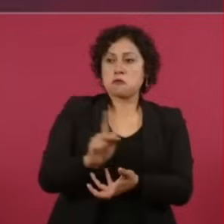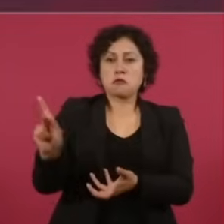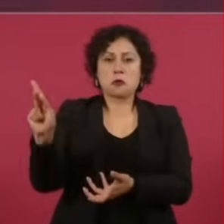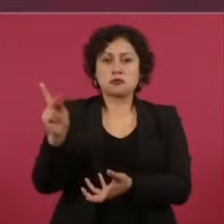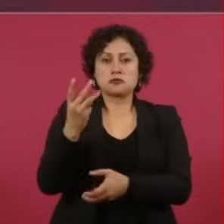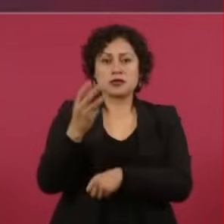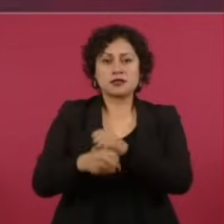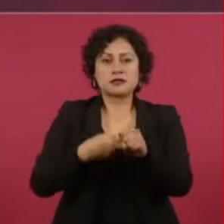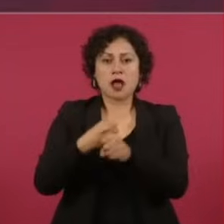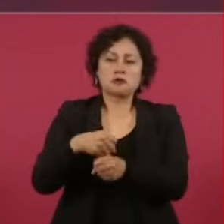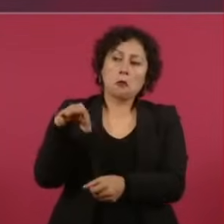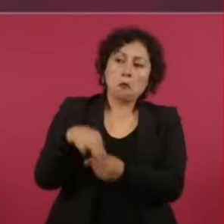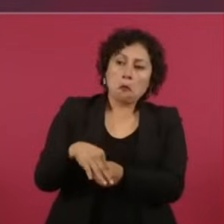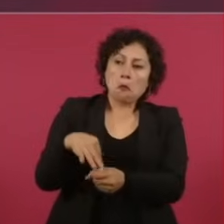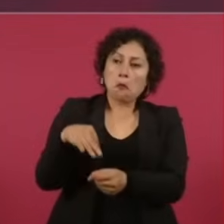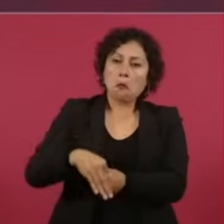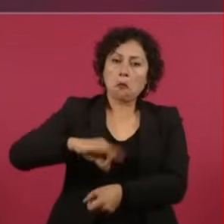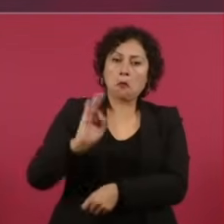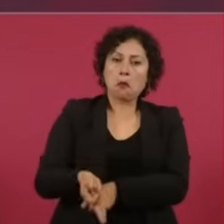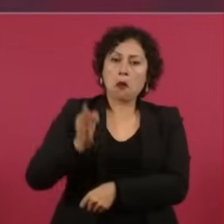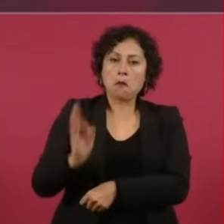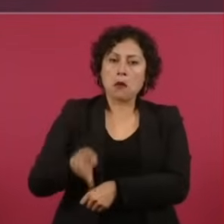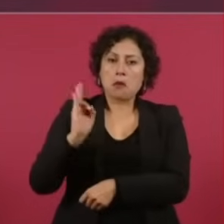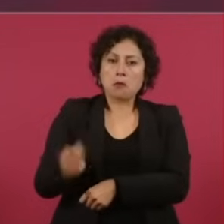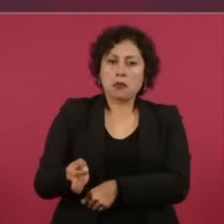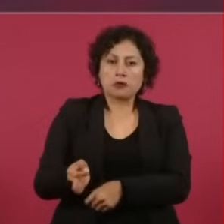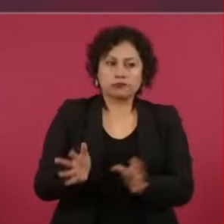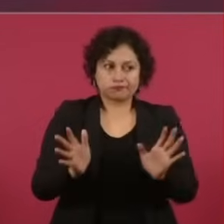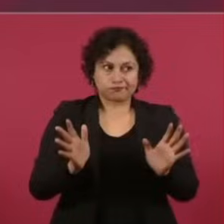3 años. ¿Cómo le hizo? Un mago.